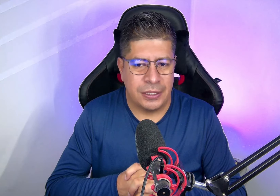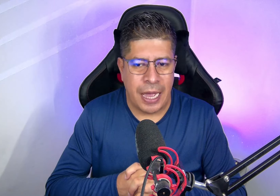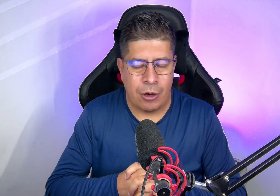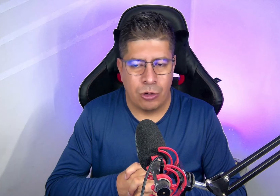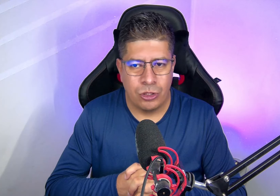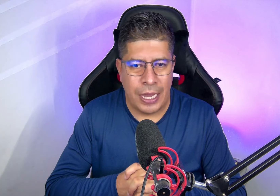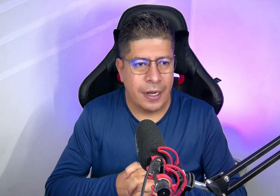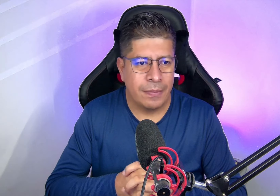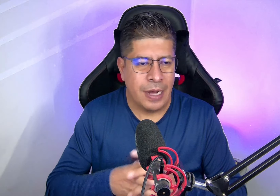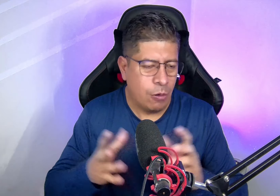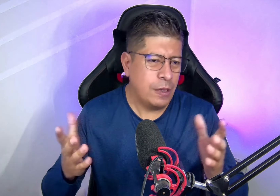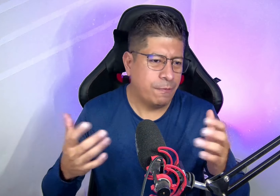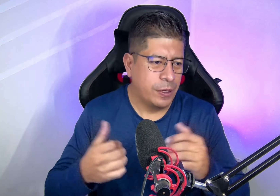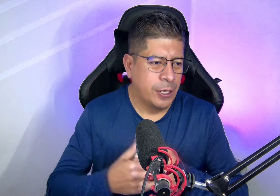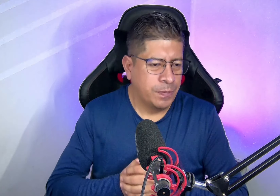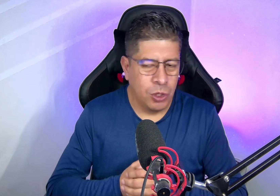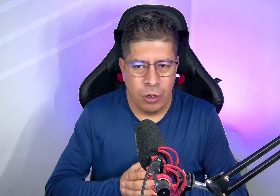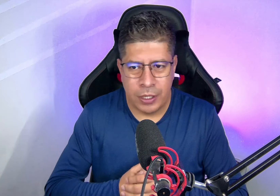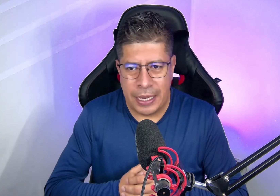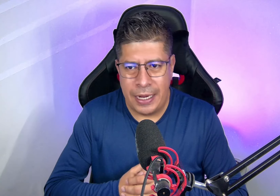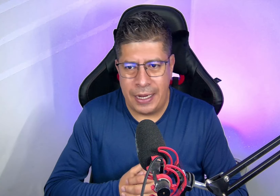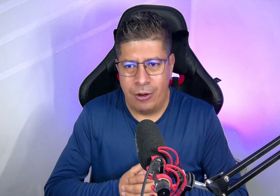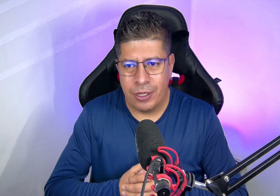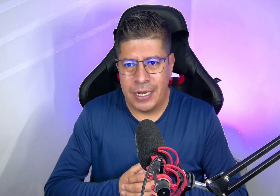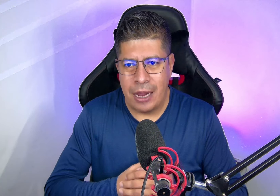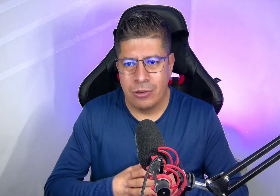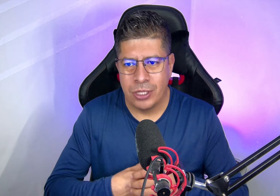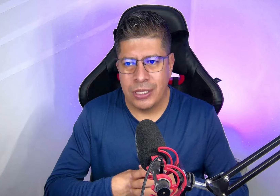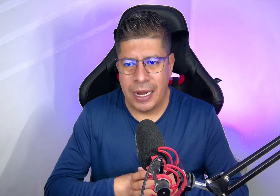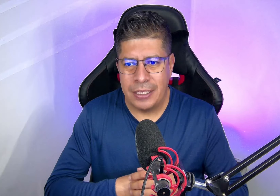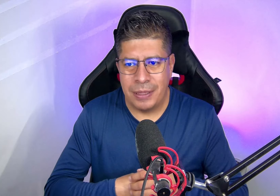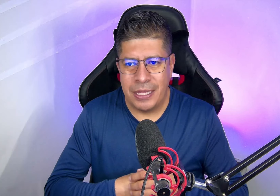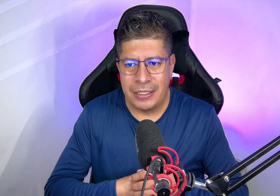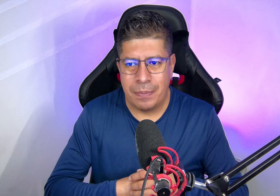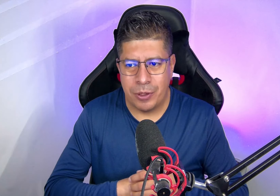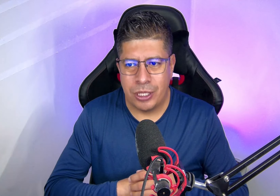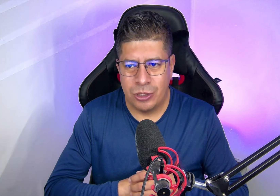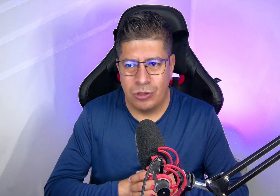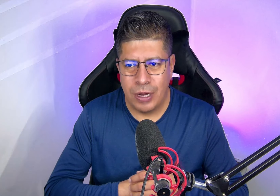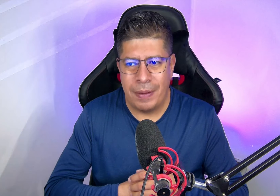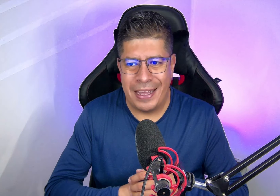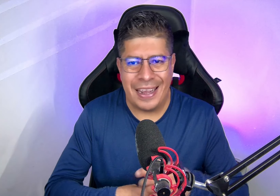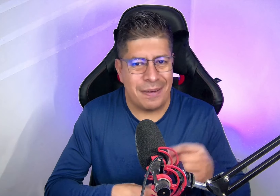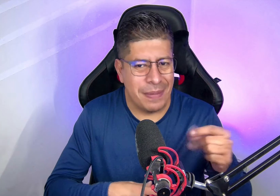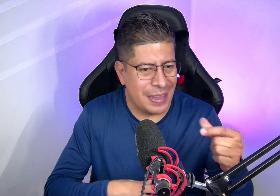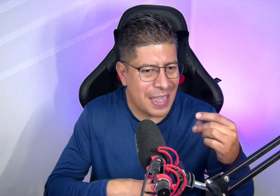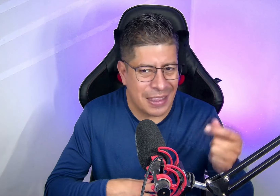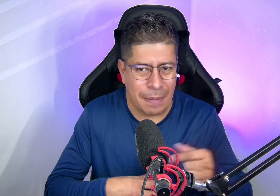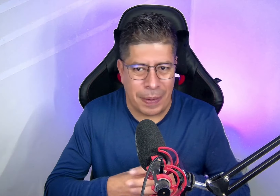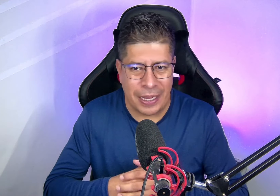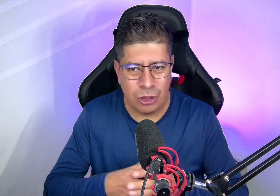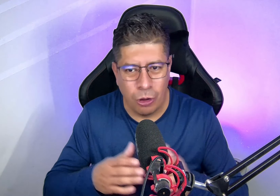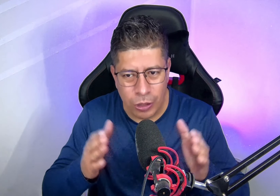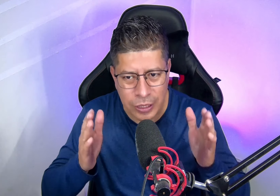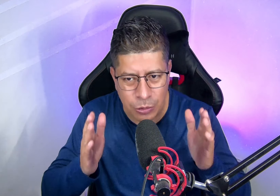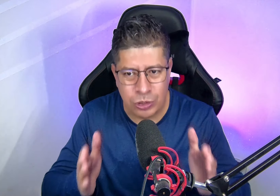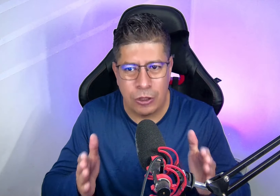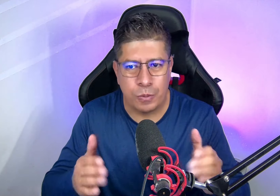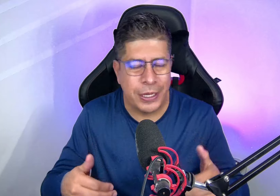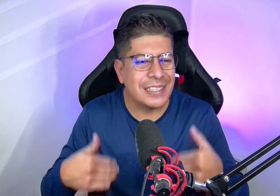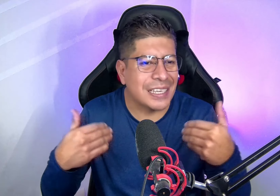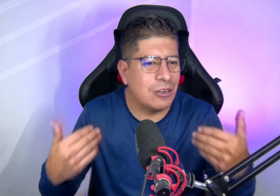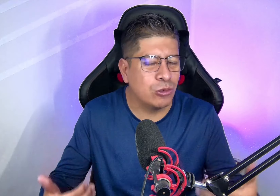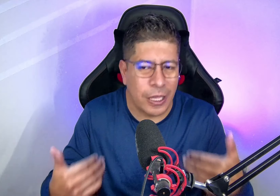Pues a conocer la uif no que le ordenaron quitar las medidas de protección de una manera inmediata para que todos los